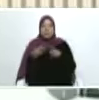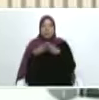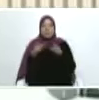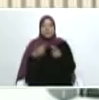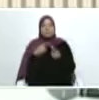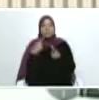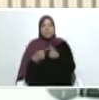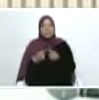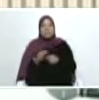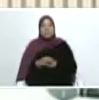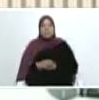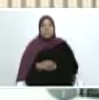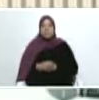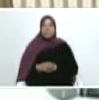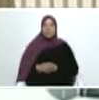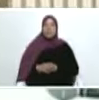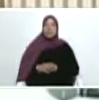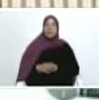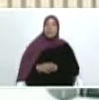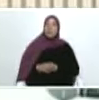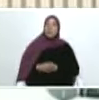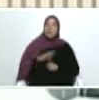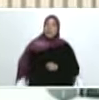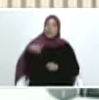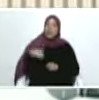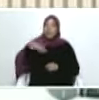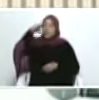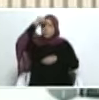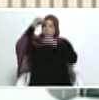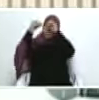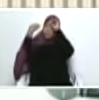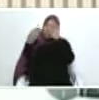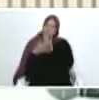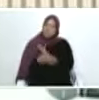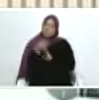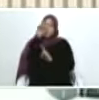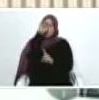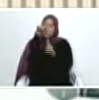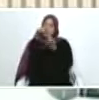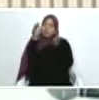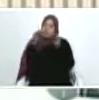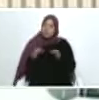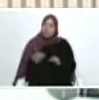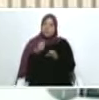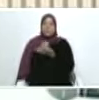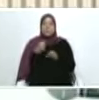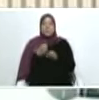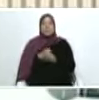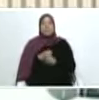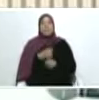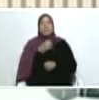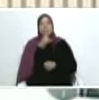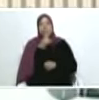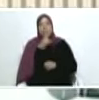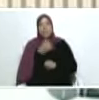Entonces, vamos nosotros en los aprendizajes de los caminos, fortaleciéndonos cada día,